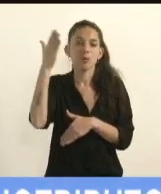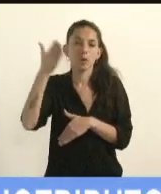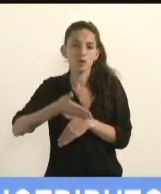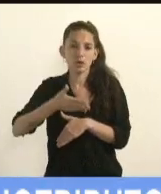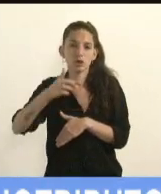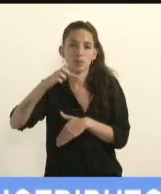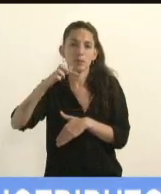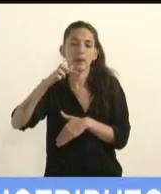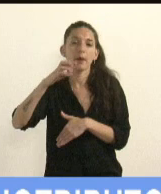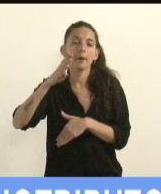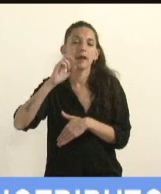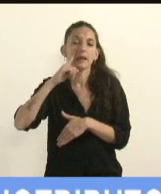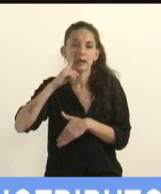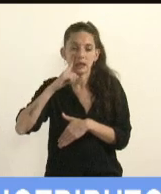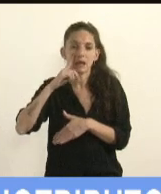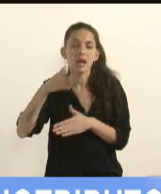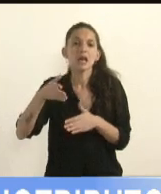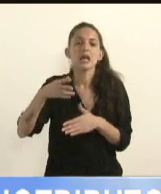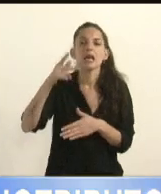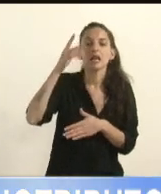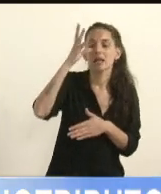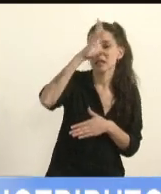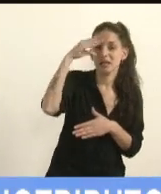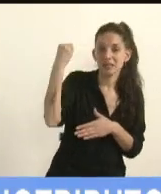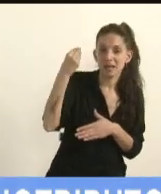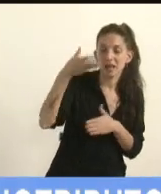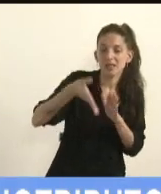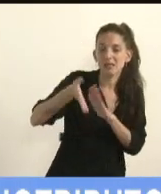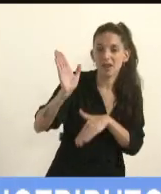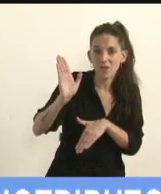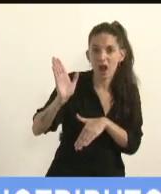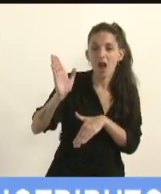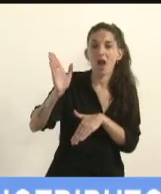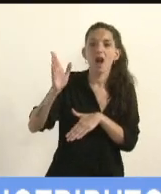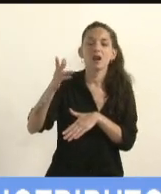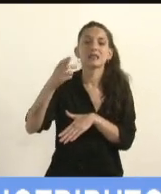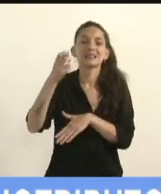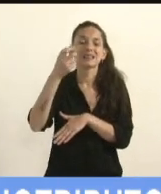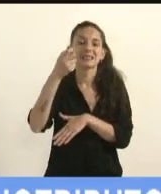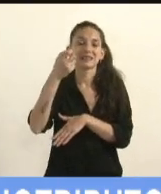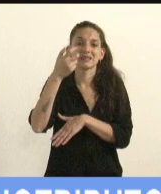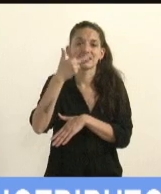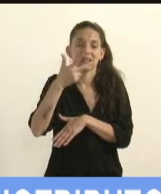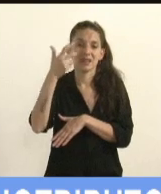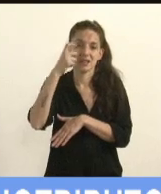Kirchner se va dejando una carga tributaria muy impactante, cercana al 37%, es decir, la aumenta.